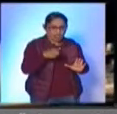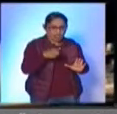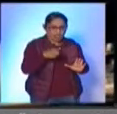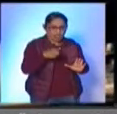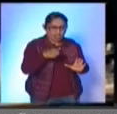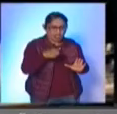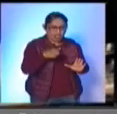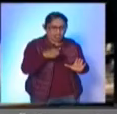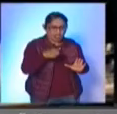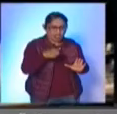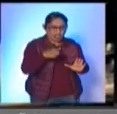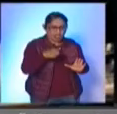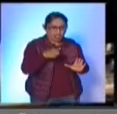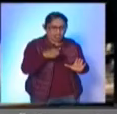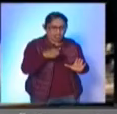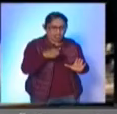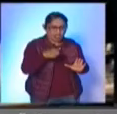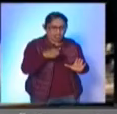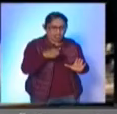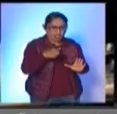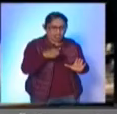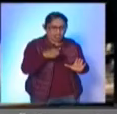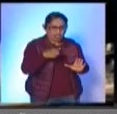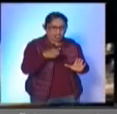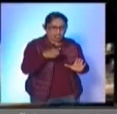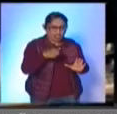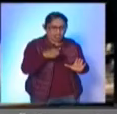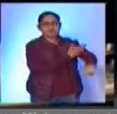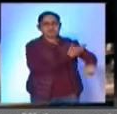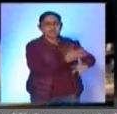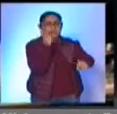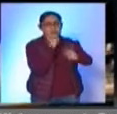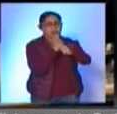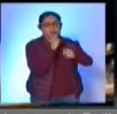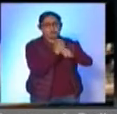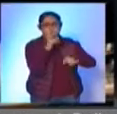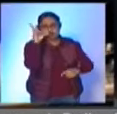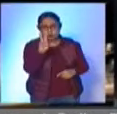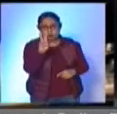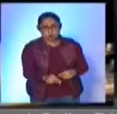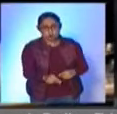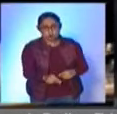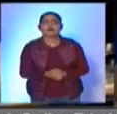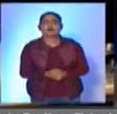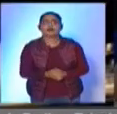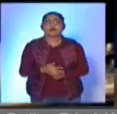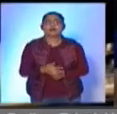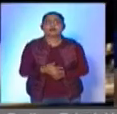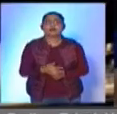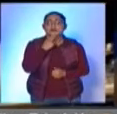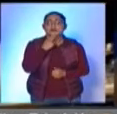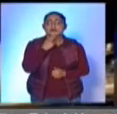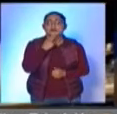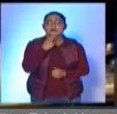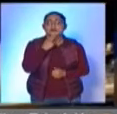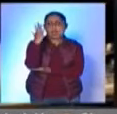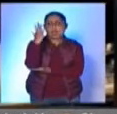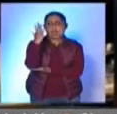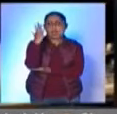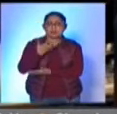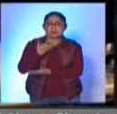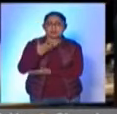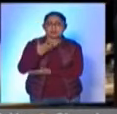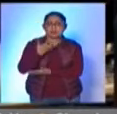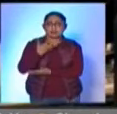donde no se va a permitir que se corte un solo árbol, porque tenemos un reglamento interno muy riguroso,